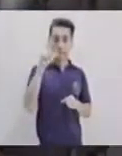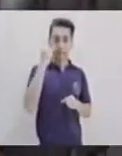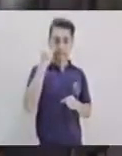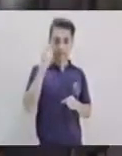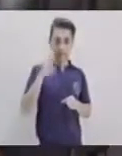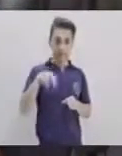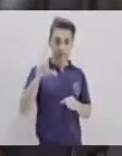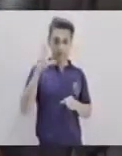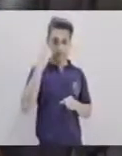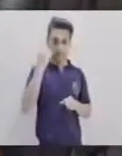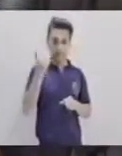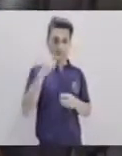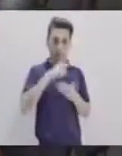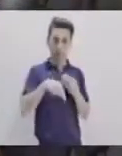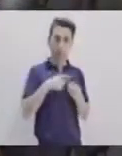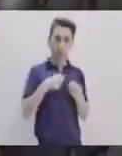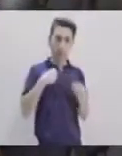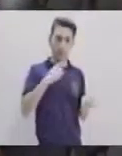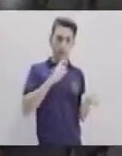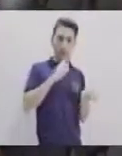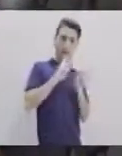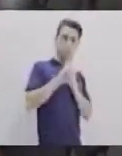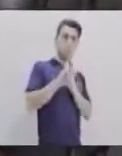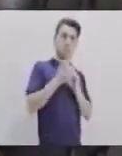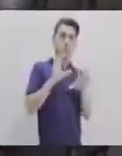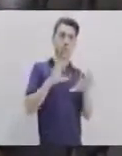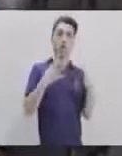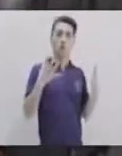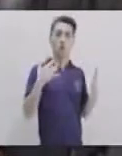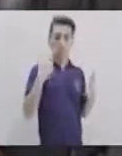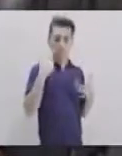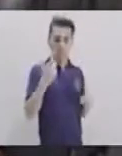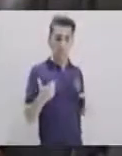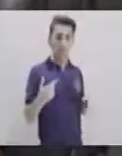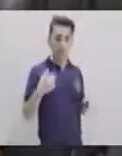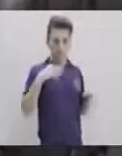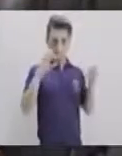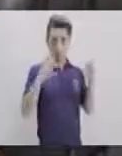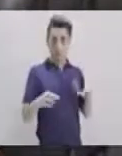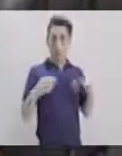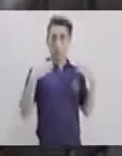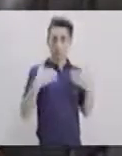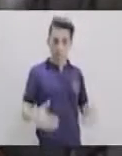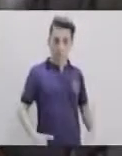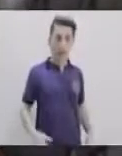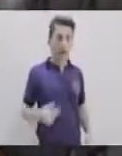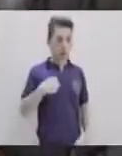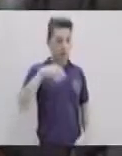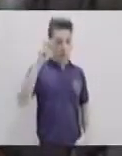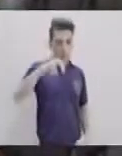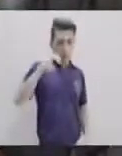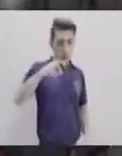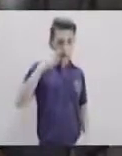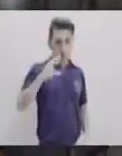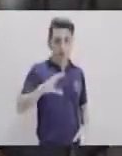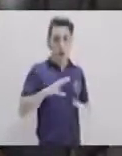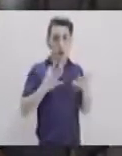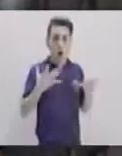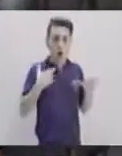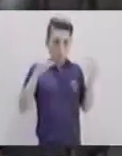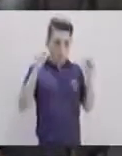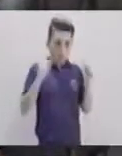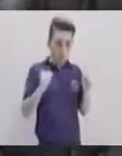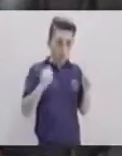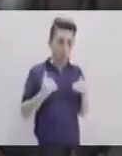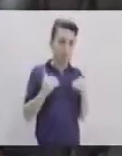familiar. Esos cambios que hemos tenido como familia, como seres humanos y que necesitamos estrategias para